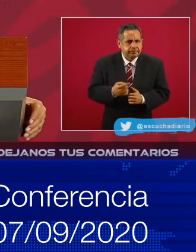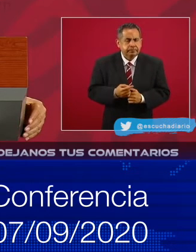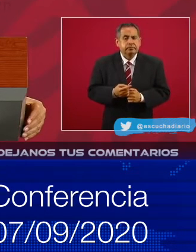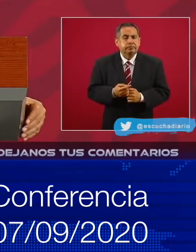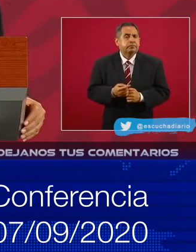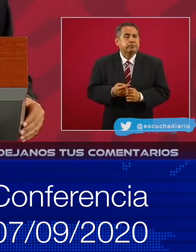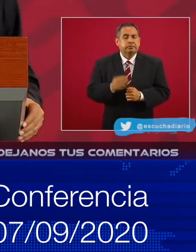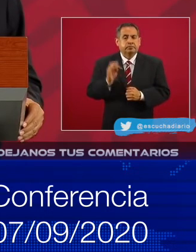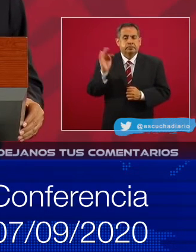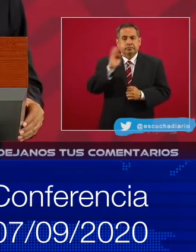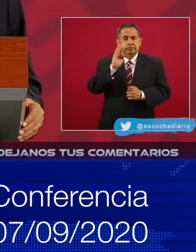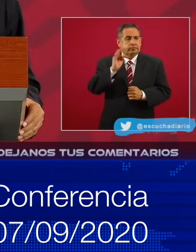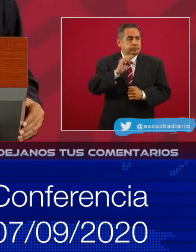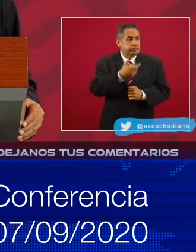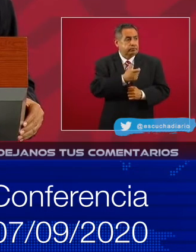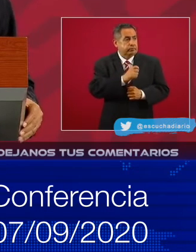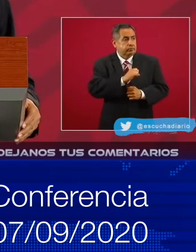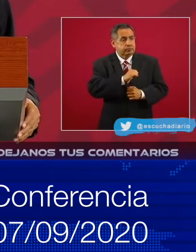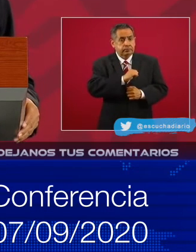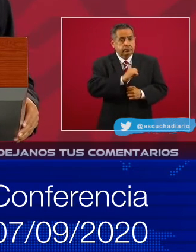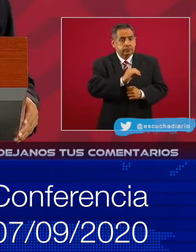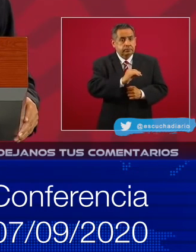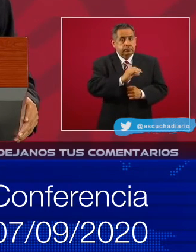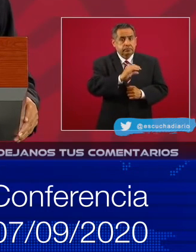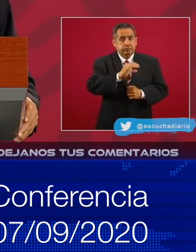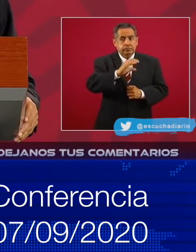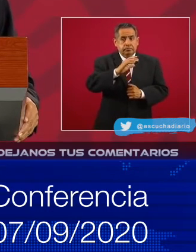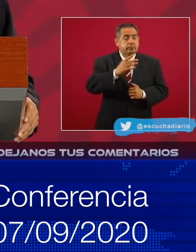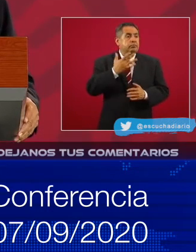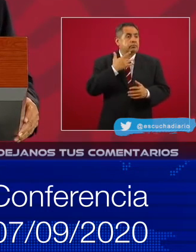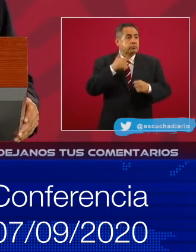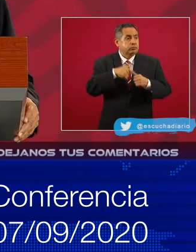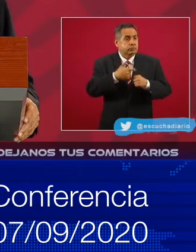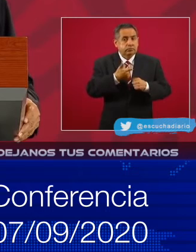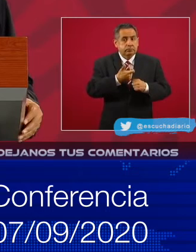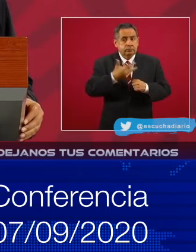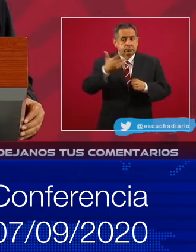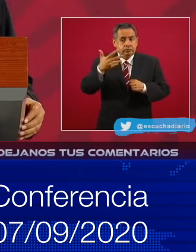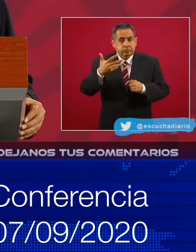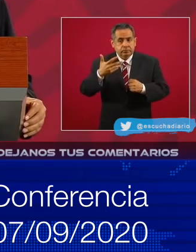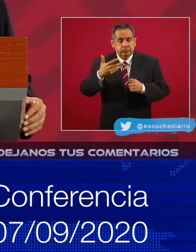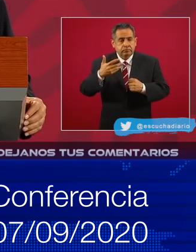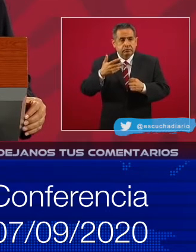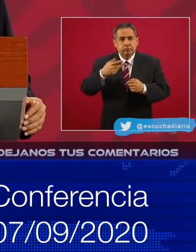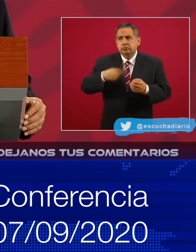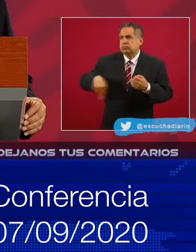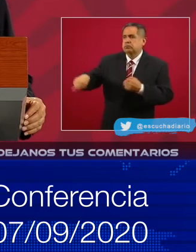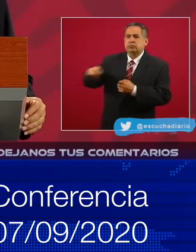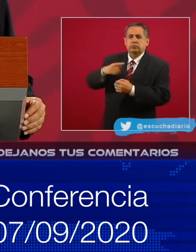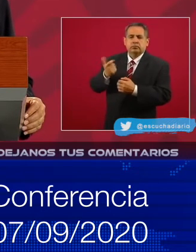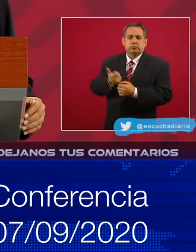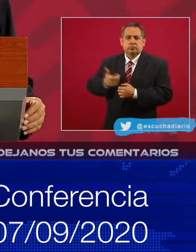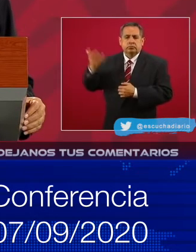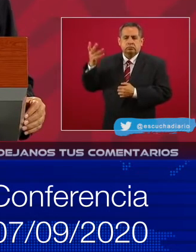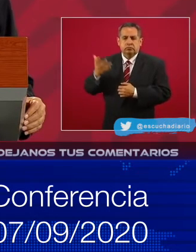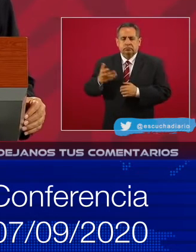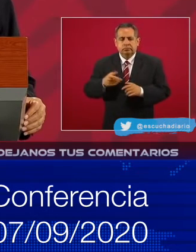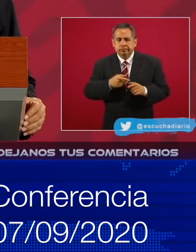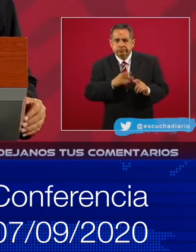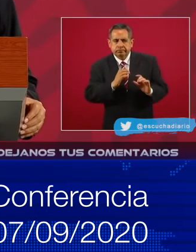si aumentan los precios de las gasolinas, aumenta todo. Por